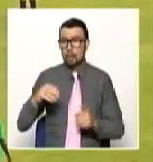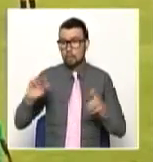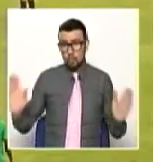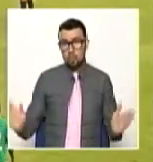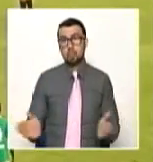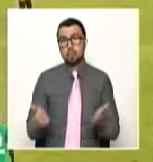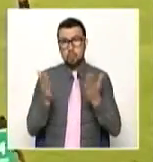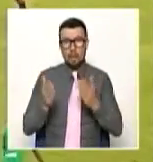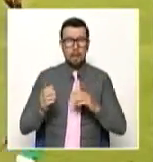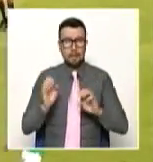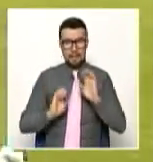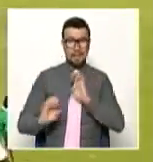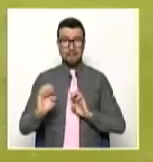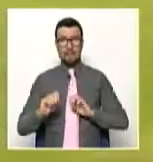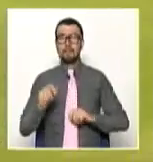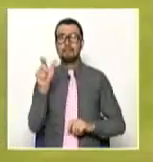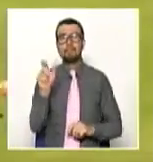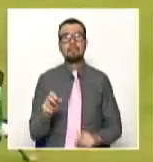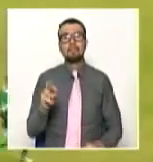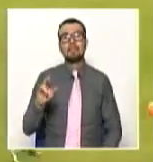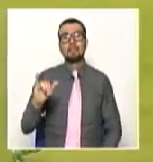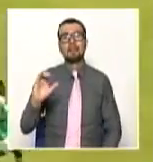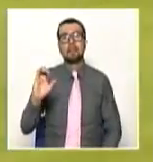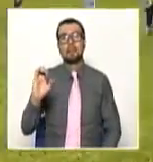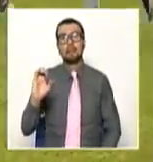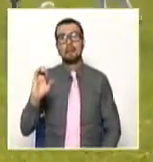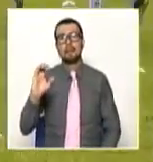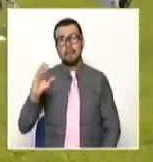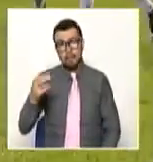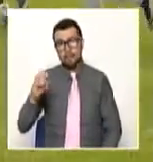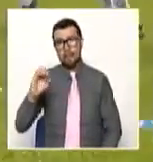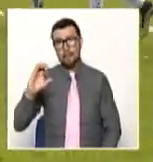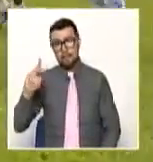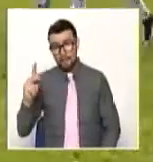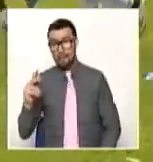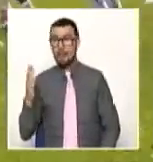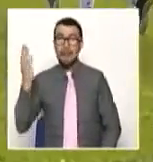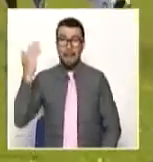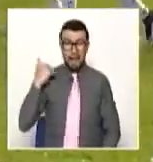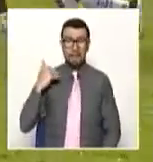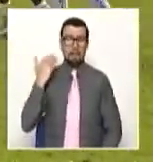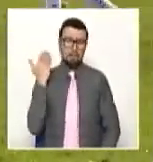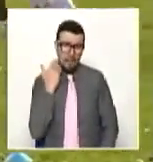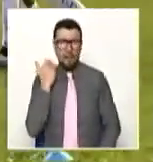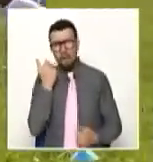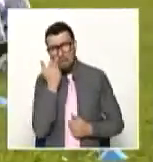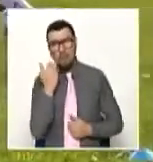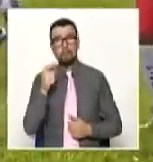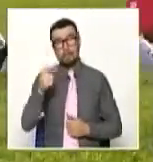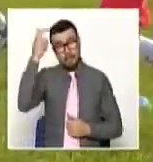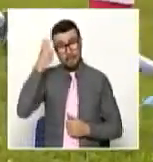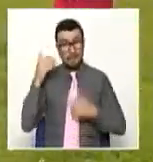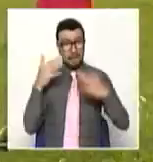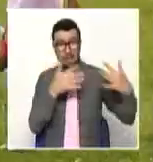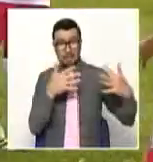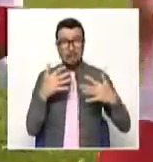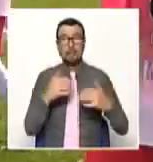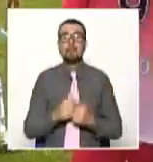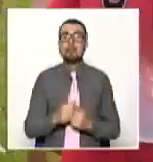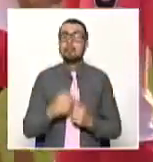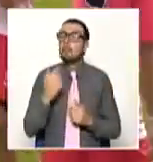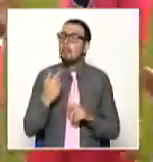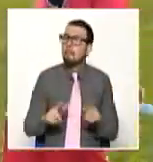satisfactoriamente el zaguero central Jade Riquet, quien resultó lesionado en el juego anterior ante Real Cartagena. Deportes Quindío ha demostrado